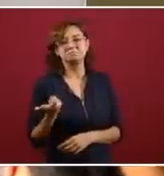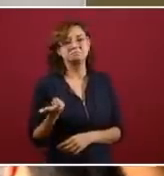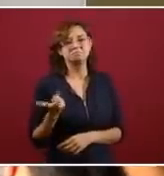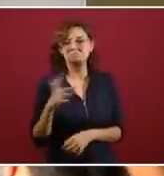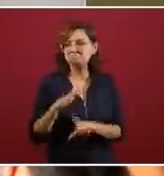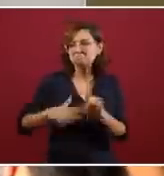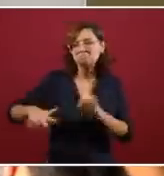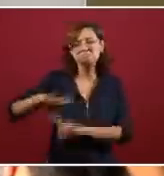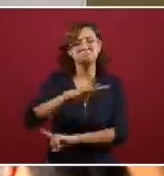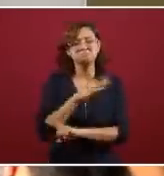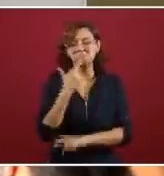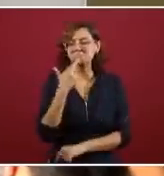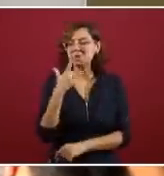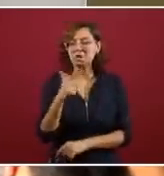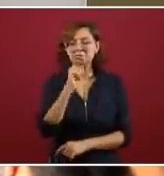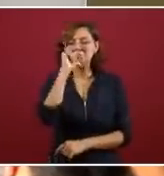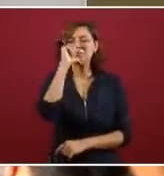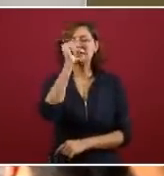mejoren las condiciones de vida.